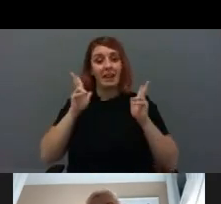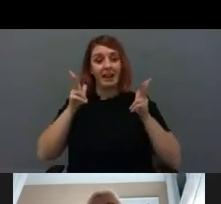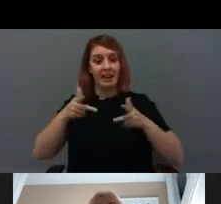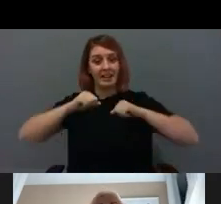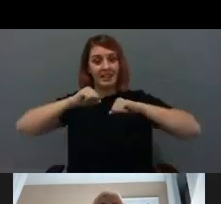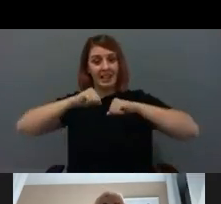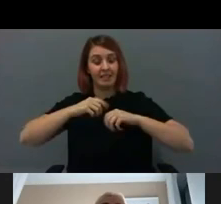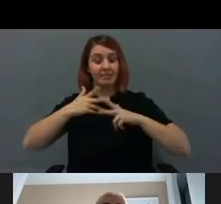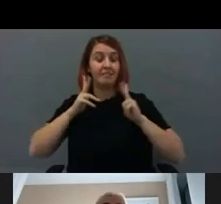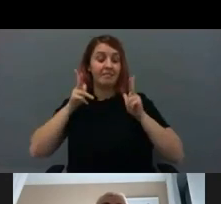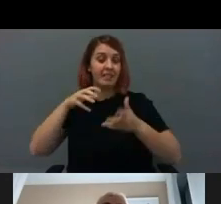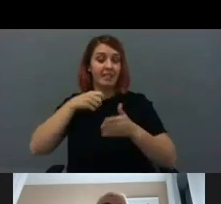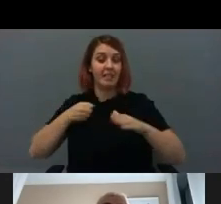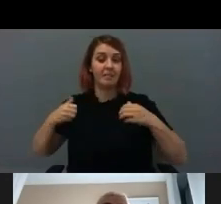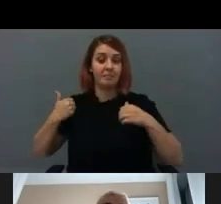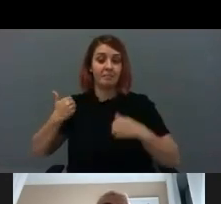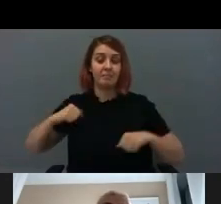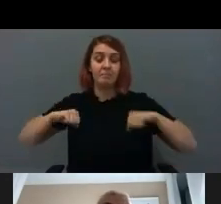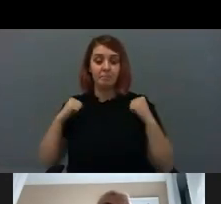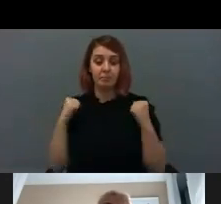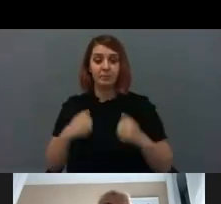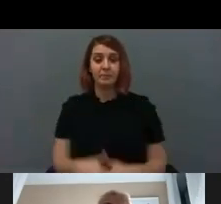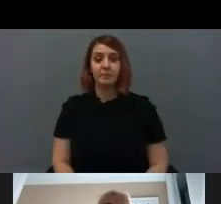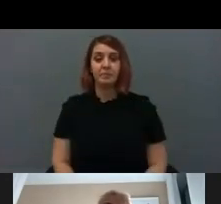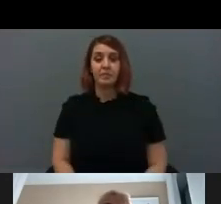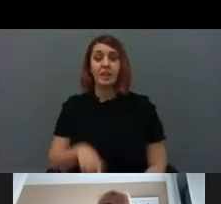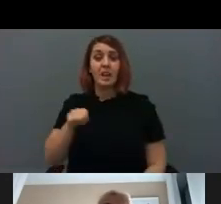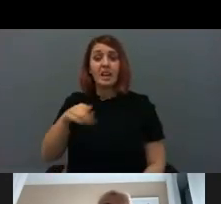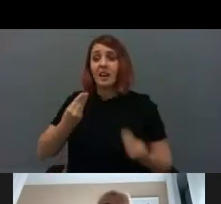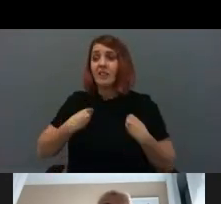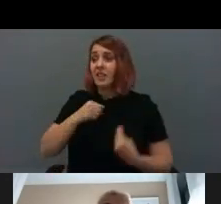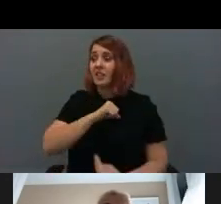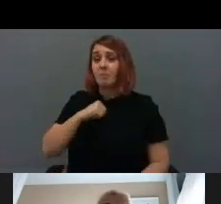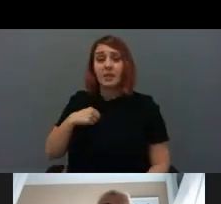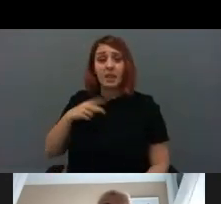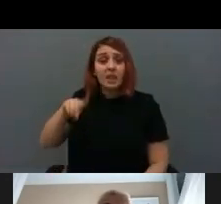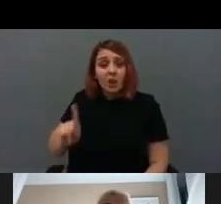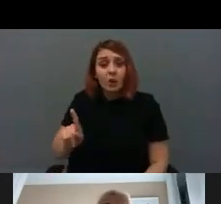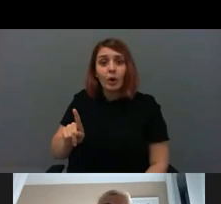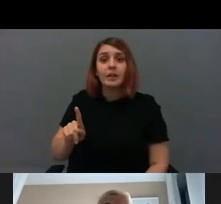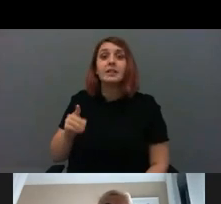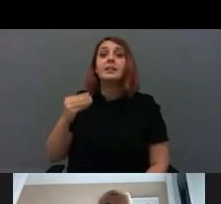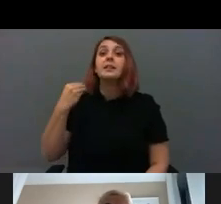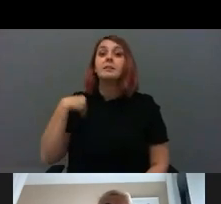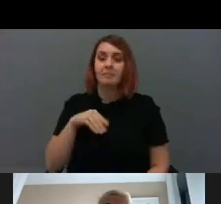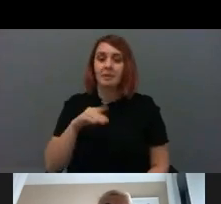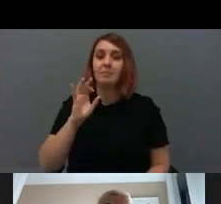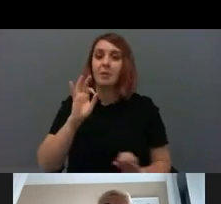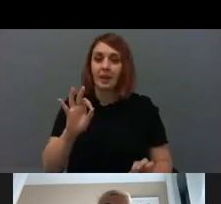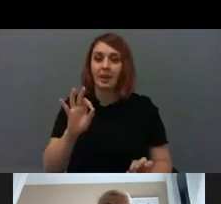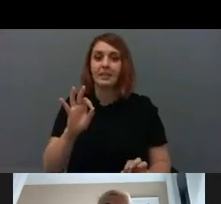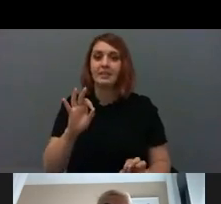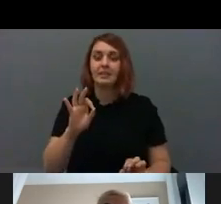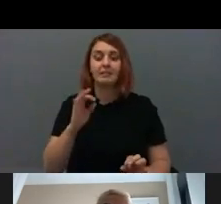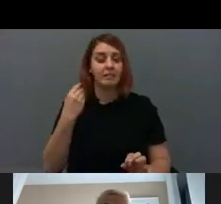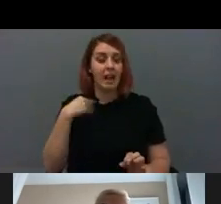opción de vida independiente. Justamente ayer, y yo creo que ya vamos a dar paso a la mesa de género, vamos